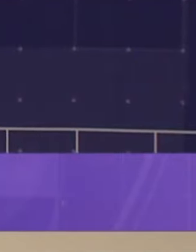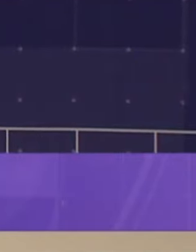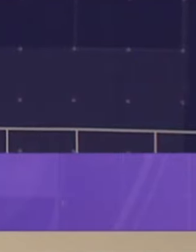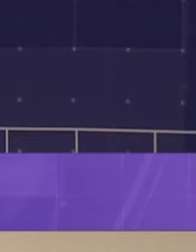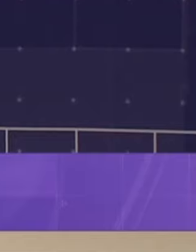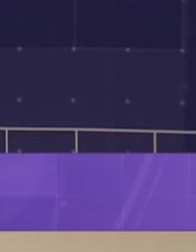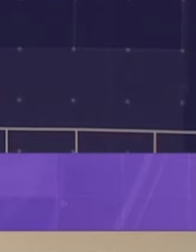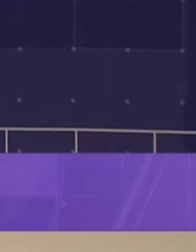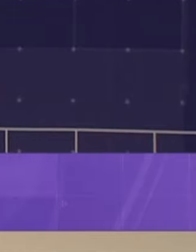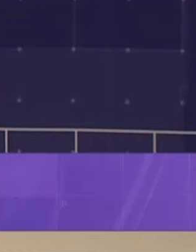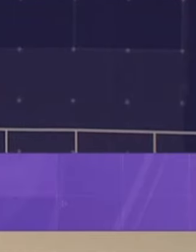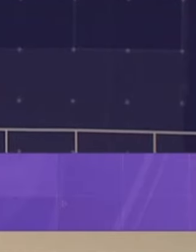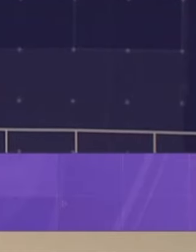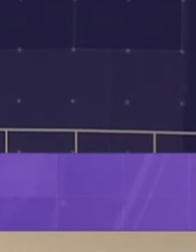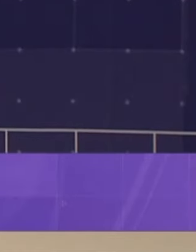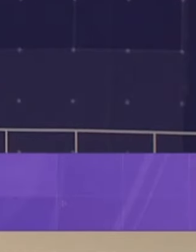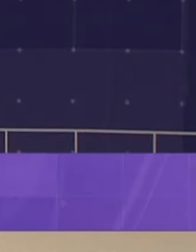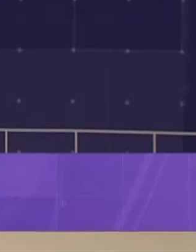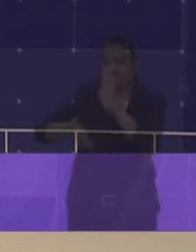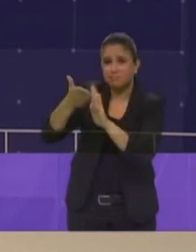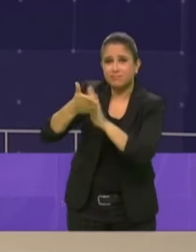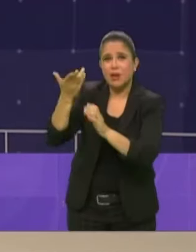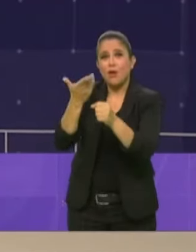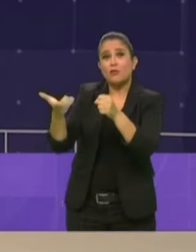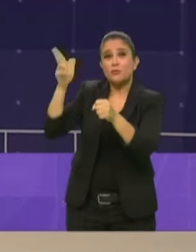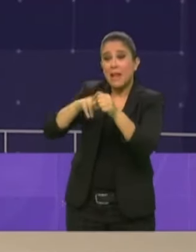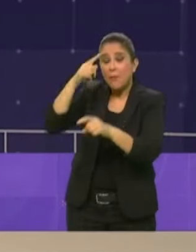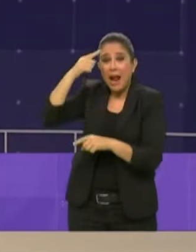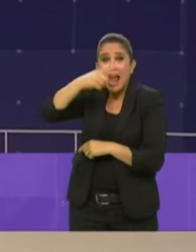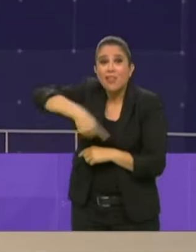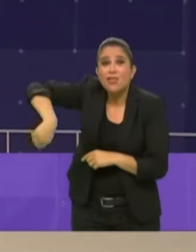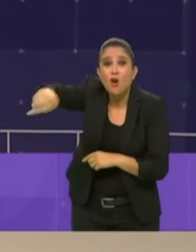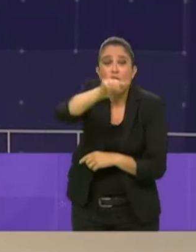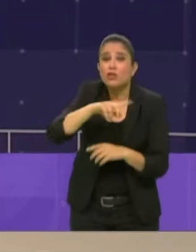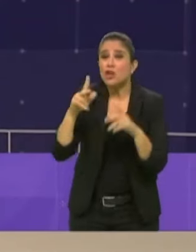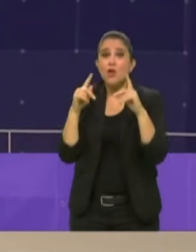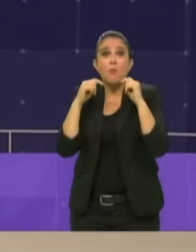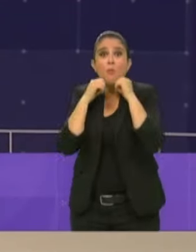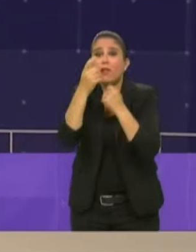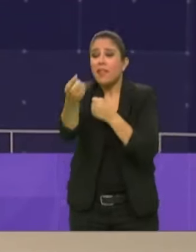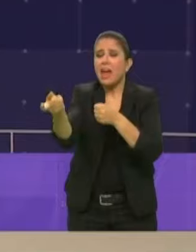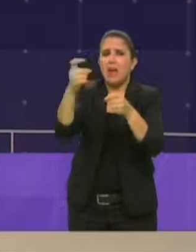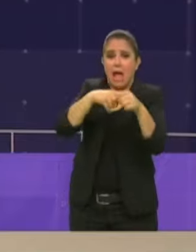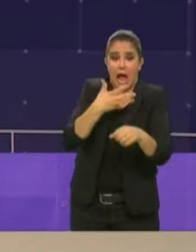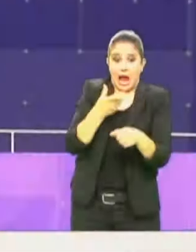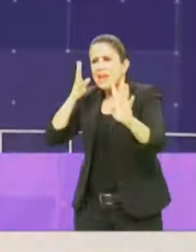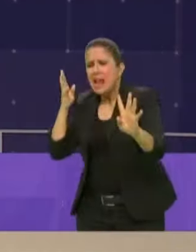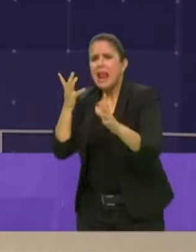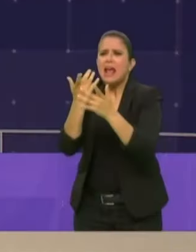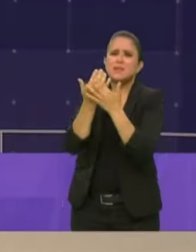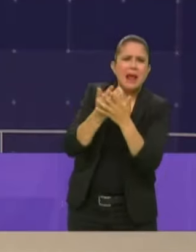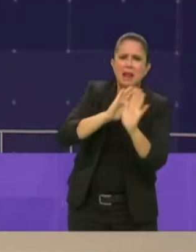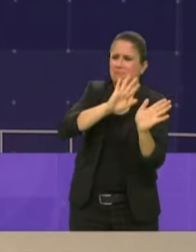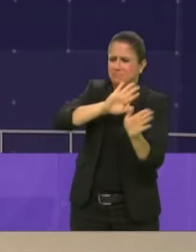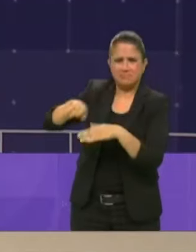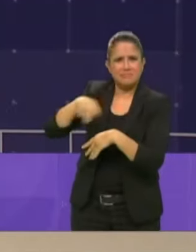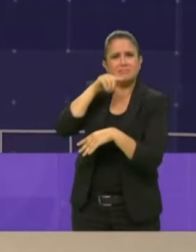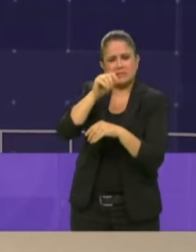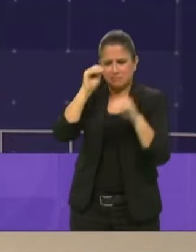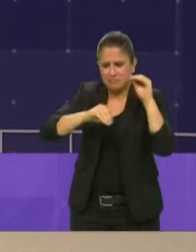la infraestructura hospitalaria para todas y para todos, sin importar tu afiliación al IMSS, al ISSSTE. Tres,